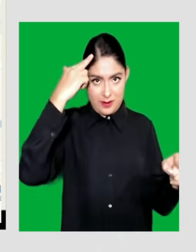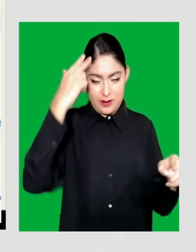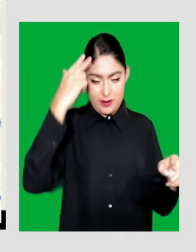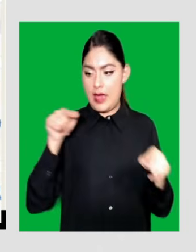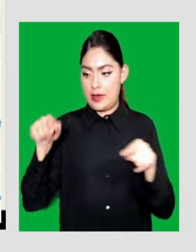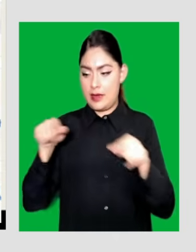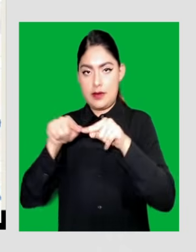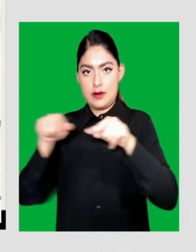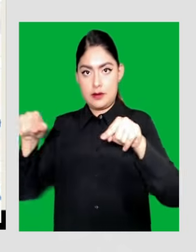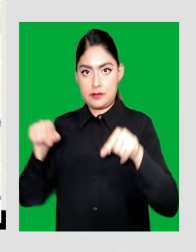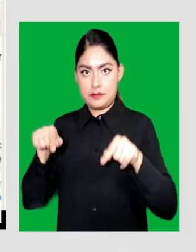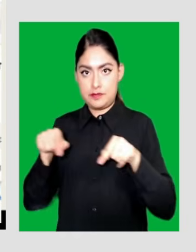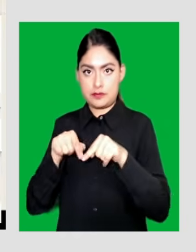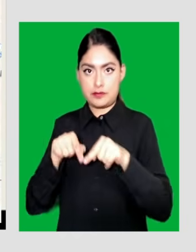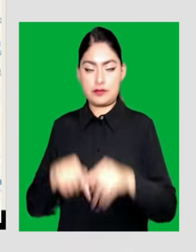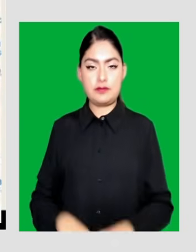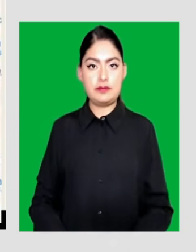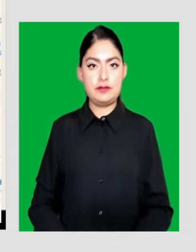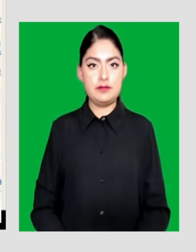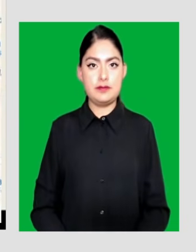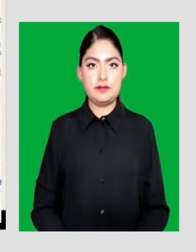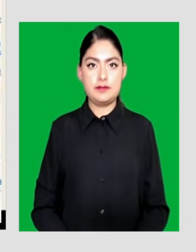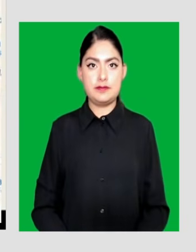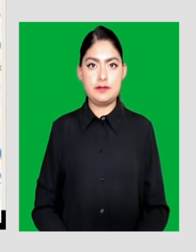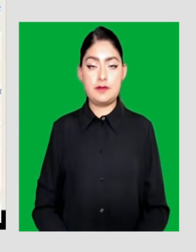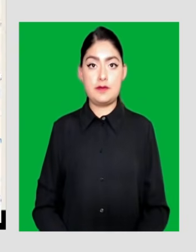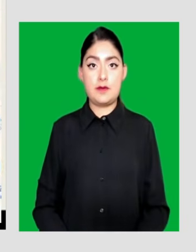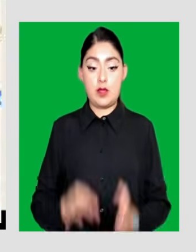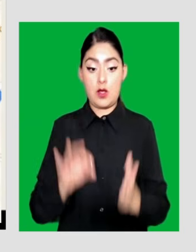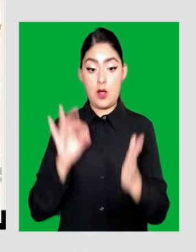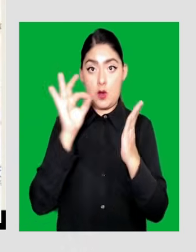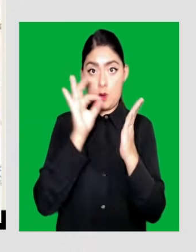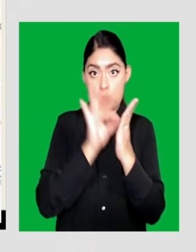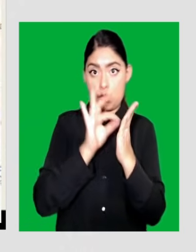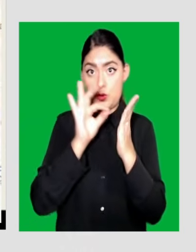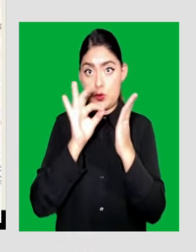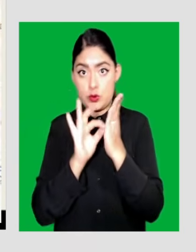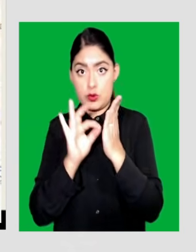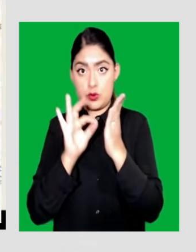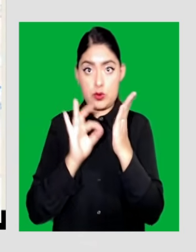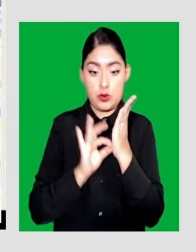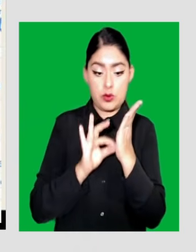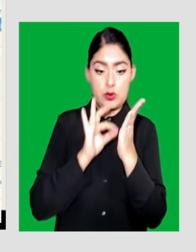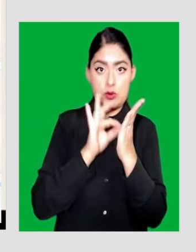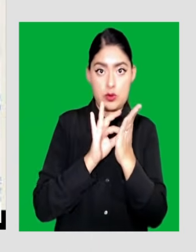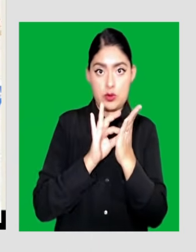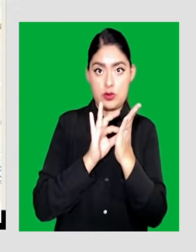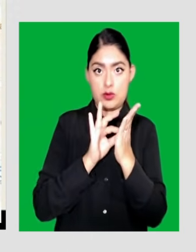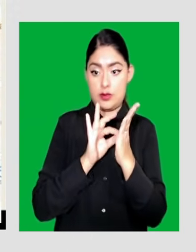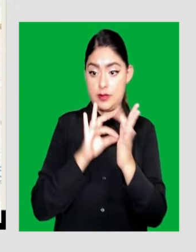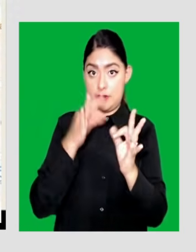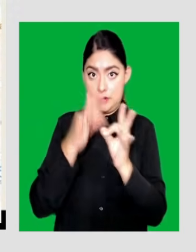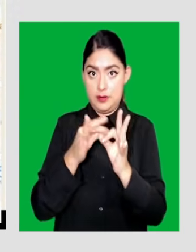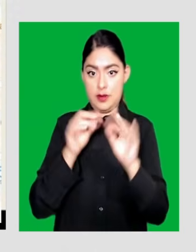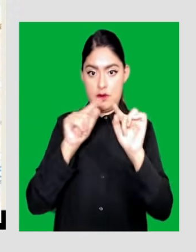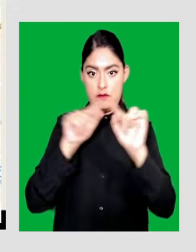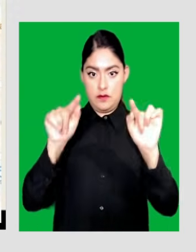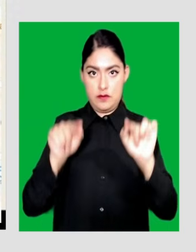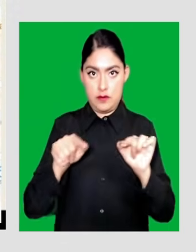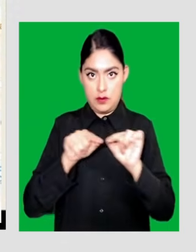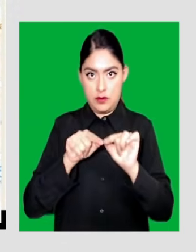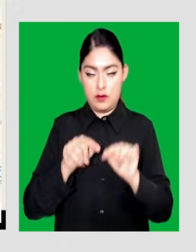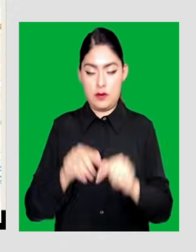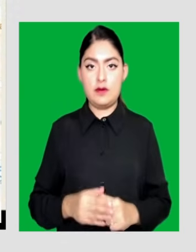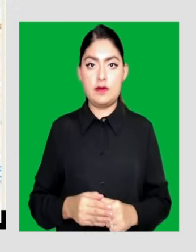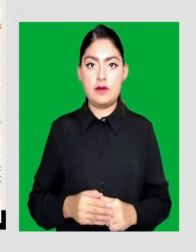Podemos cerrar la información que nos muestra sobre la Suprema Corte. Nuestro punto sigue estando ahí